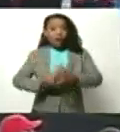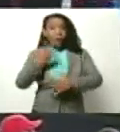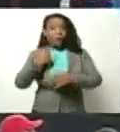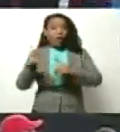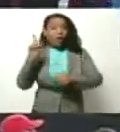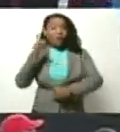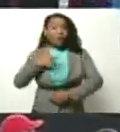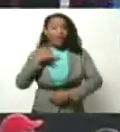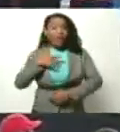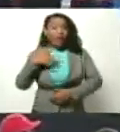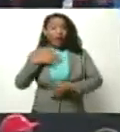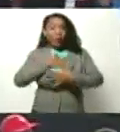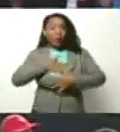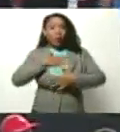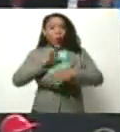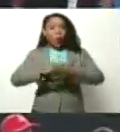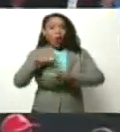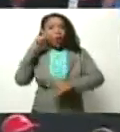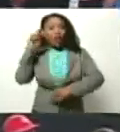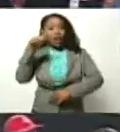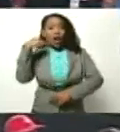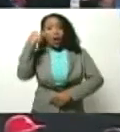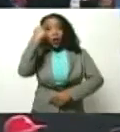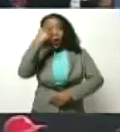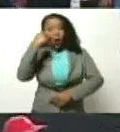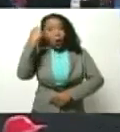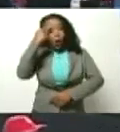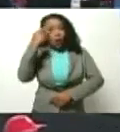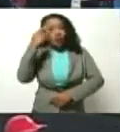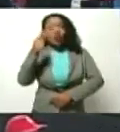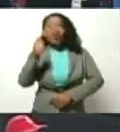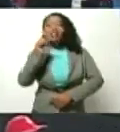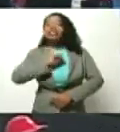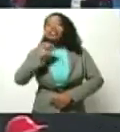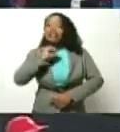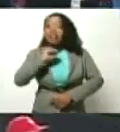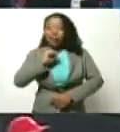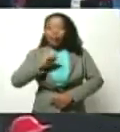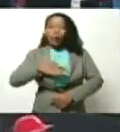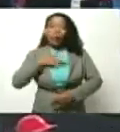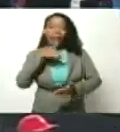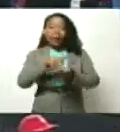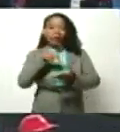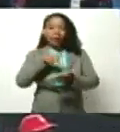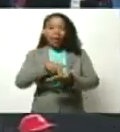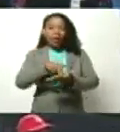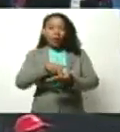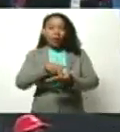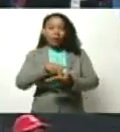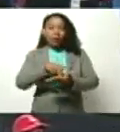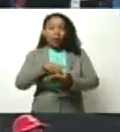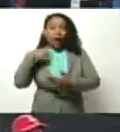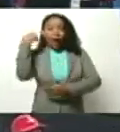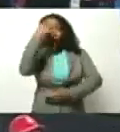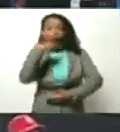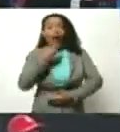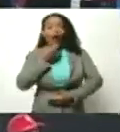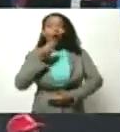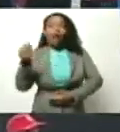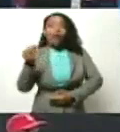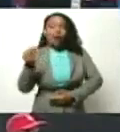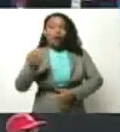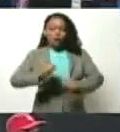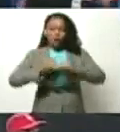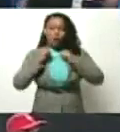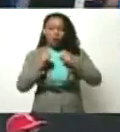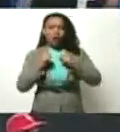él se sentiría satisfecho porque lo vería en los ojos de los que sí estarían presentes y es la cara de la juventud con